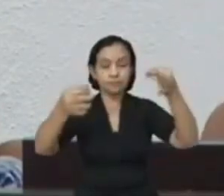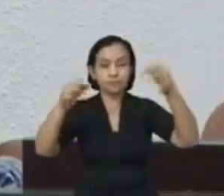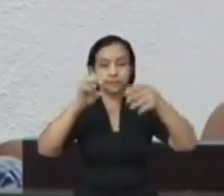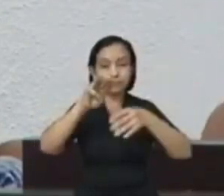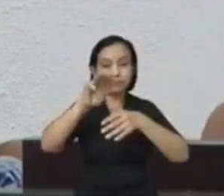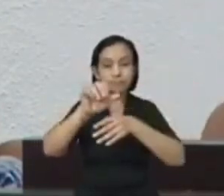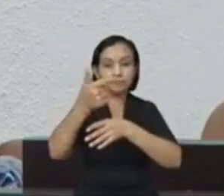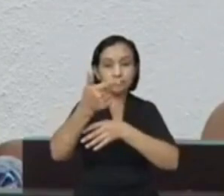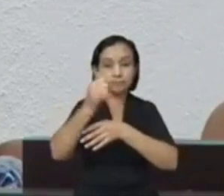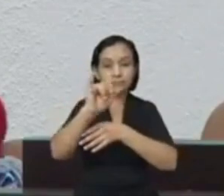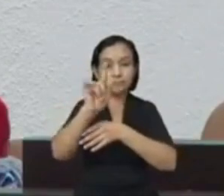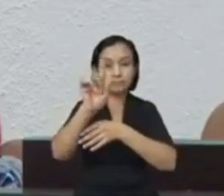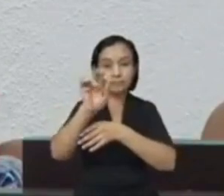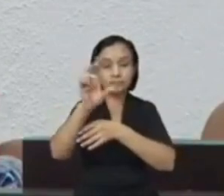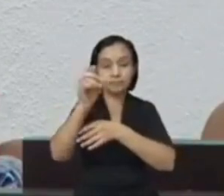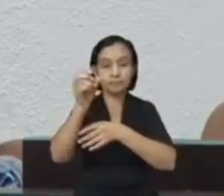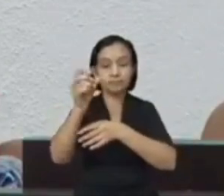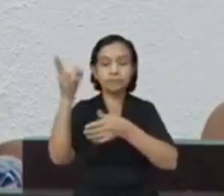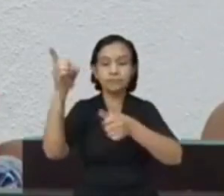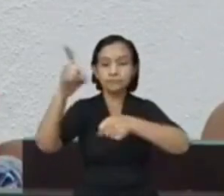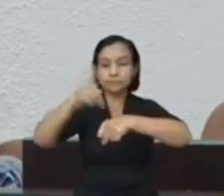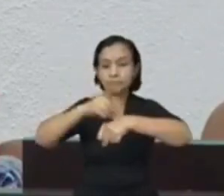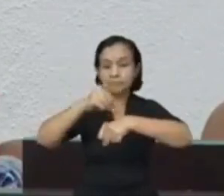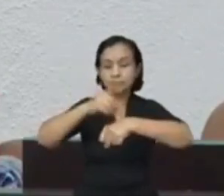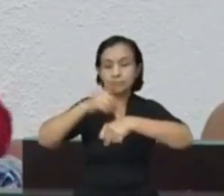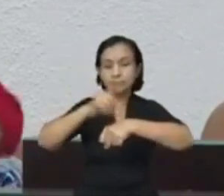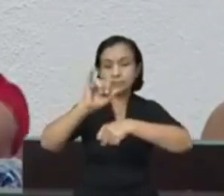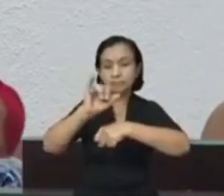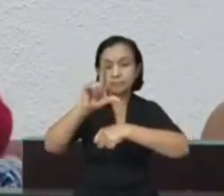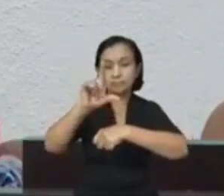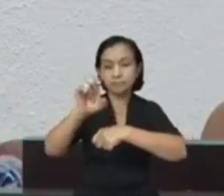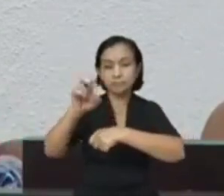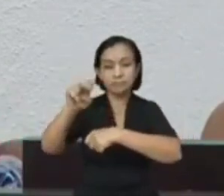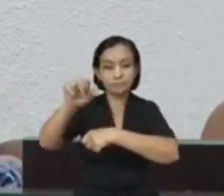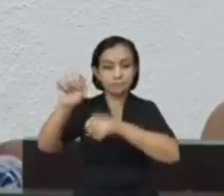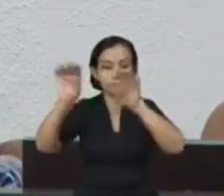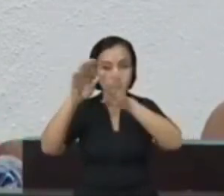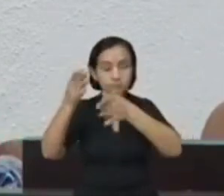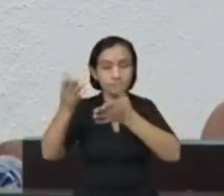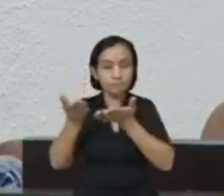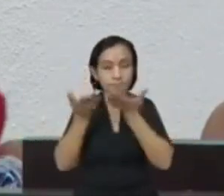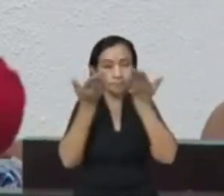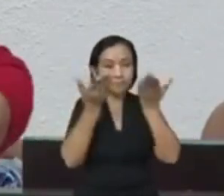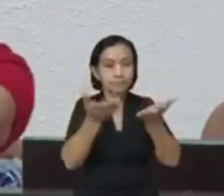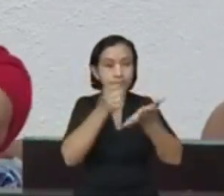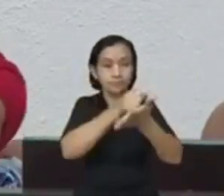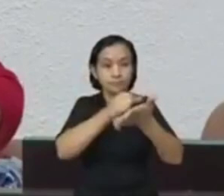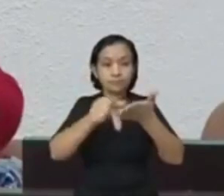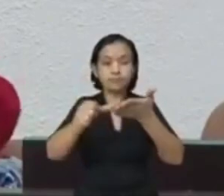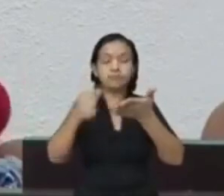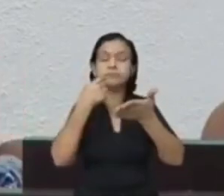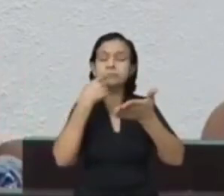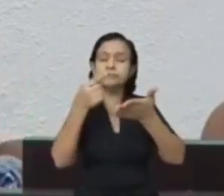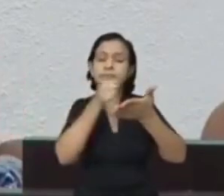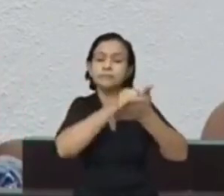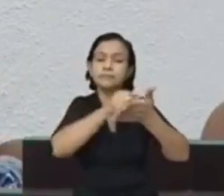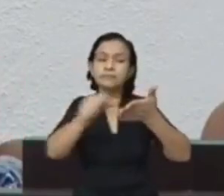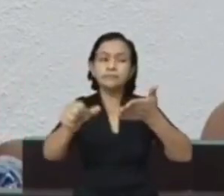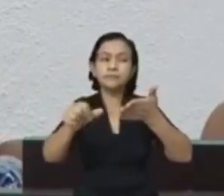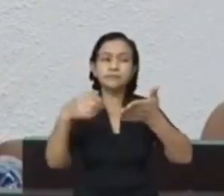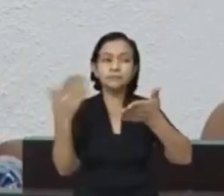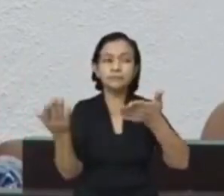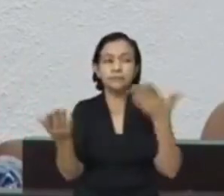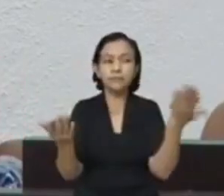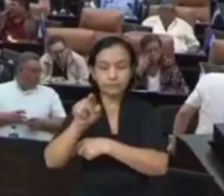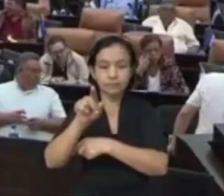encuentran desesperados por disimular el abstencionismo que adelantan se registrará en los comicios municipales programados para el próximo